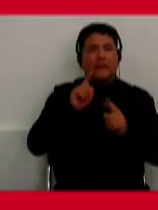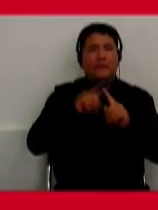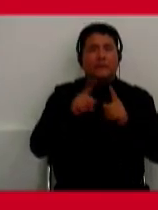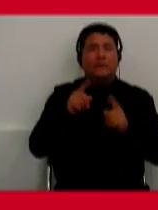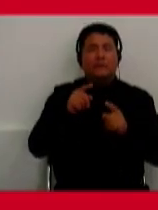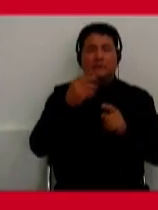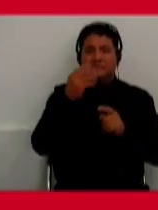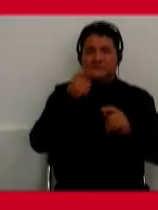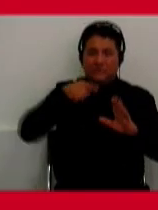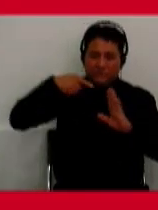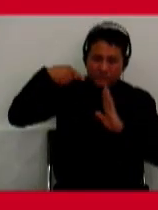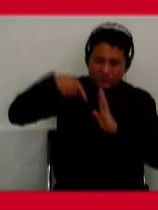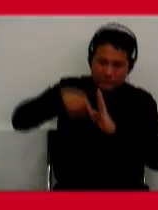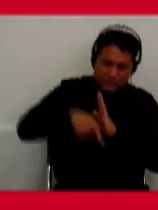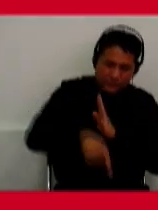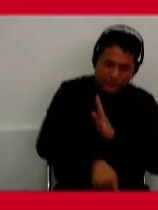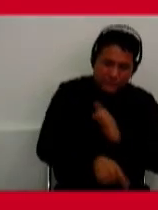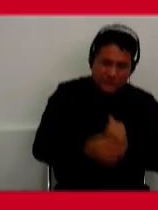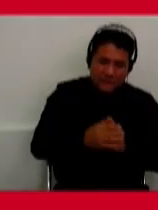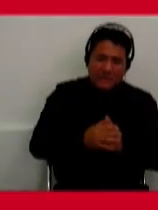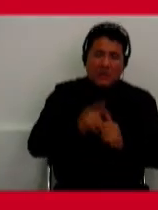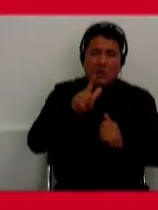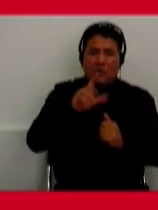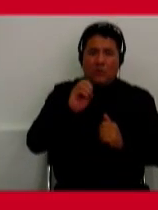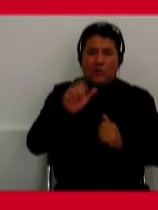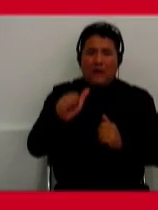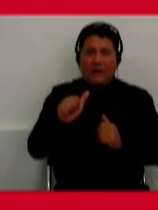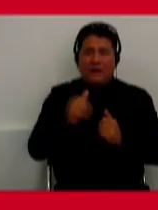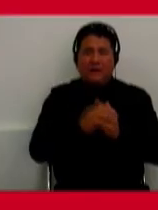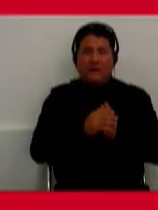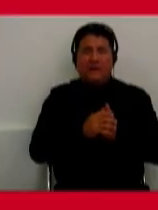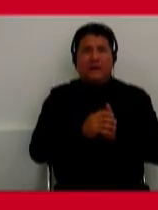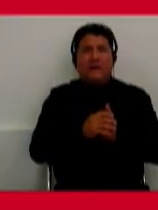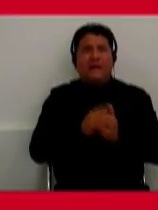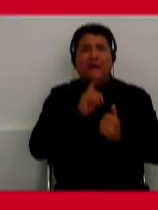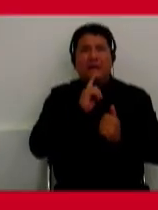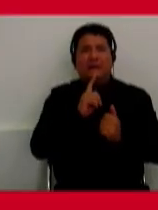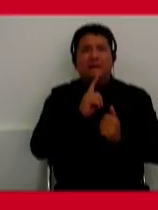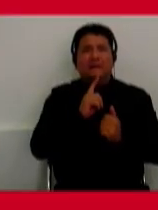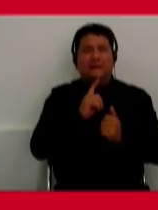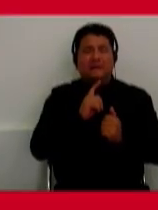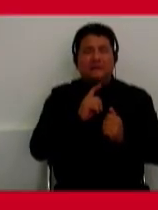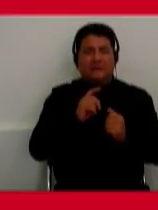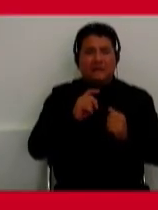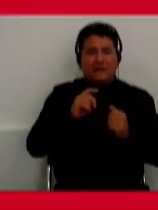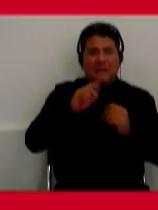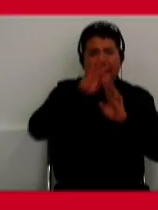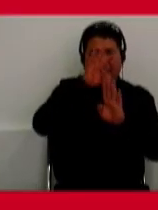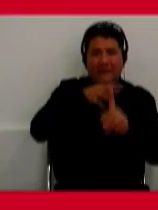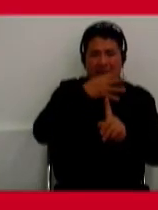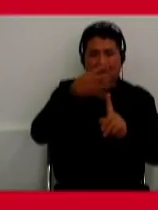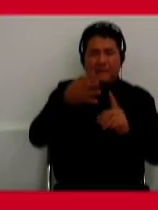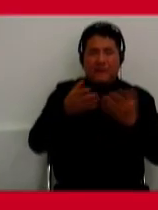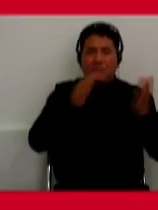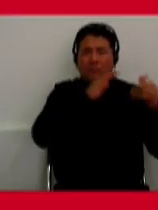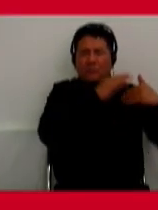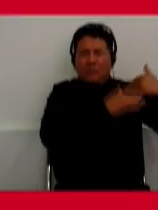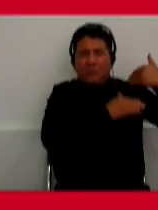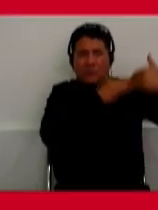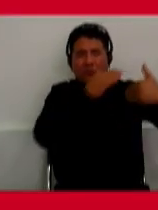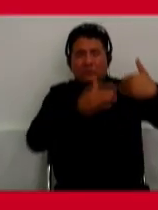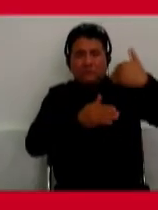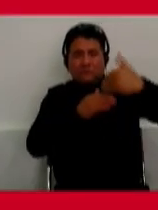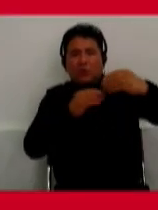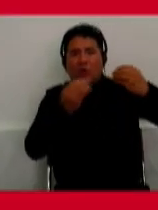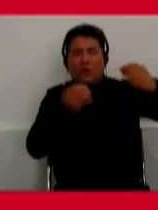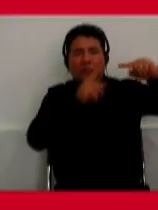¿no? Entonces, el LOA va siendo mucho más siempre, y volvemos nuevamente al diagrama de procesos, ¿no? Diseño mina, secuencia,